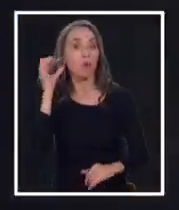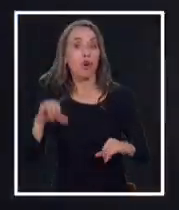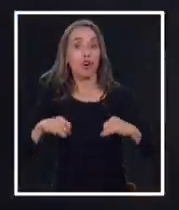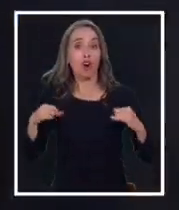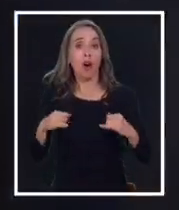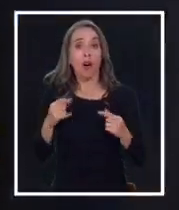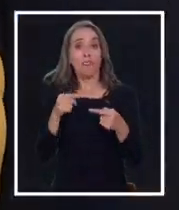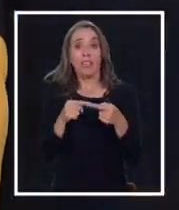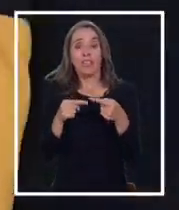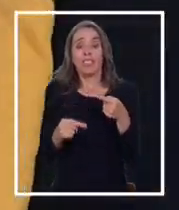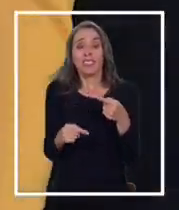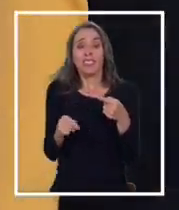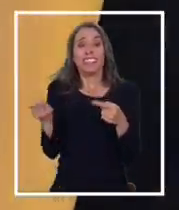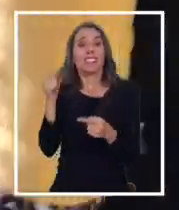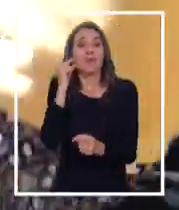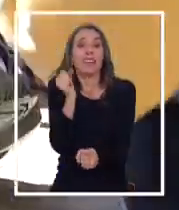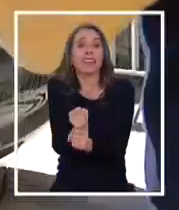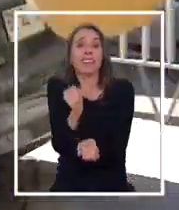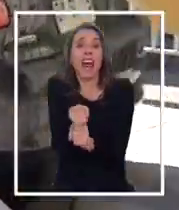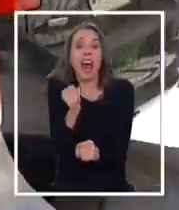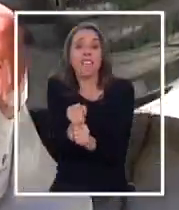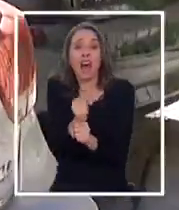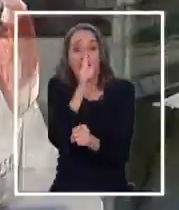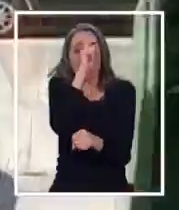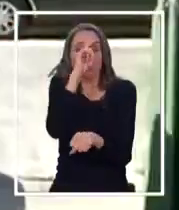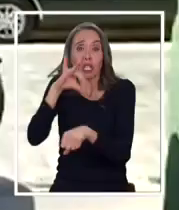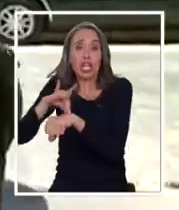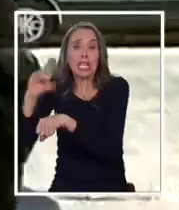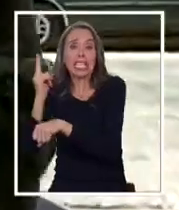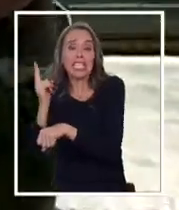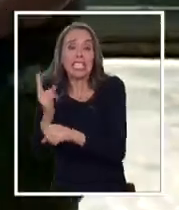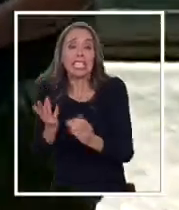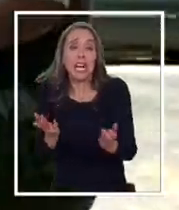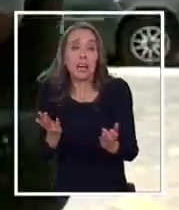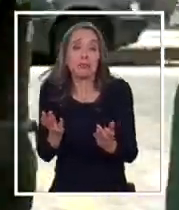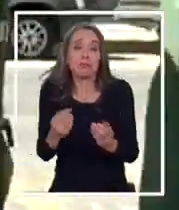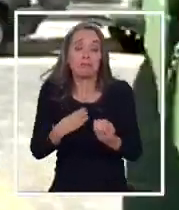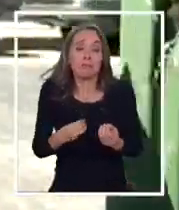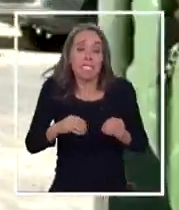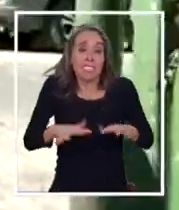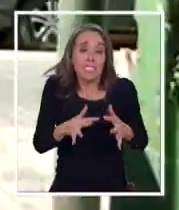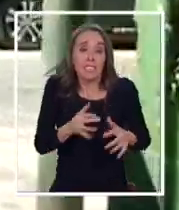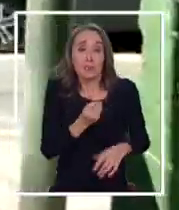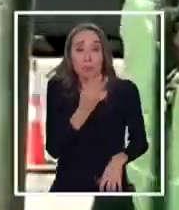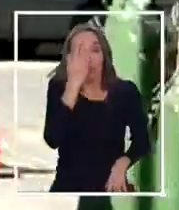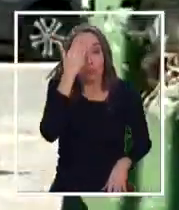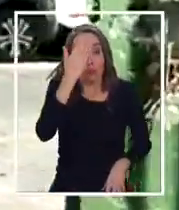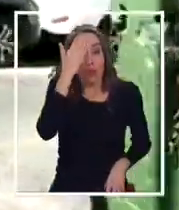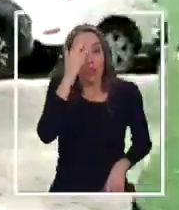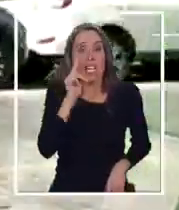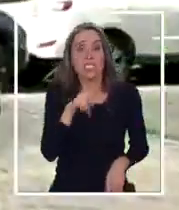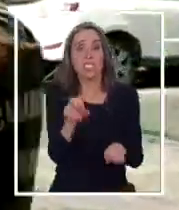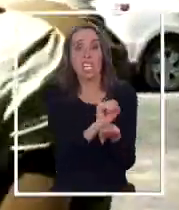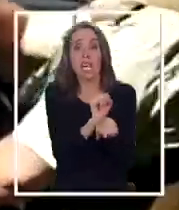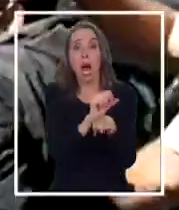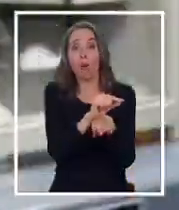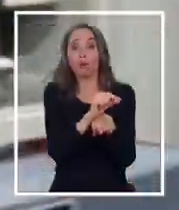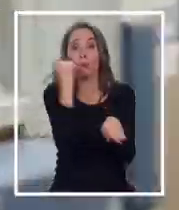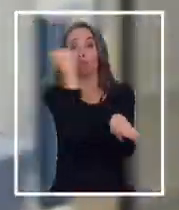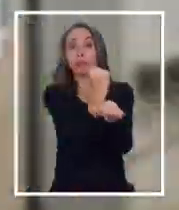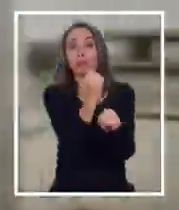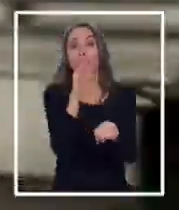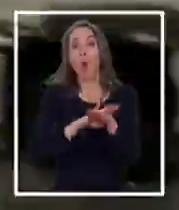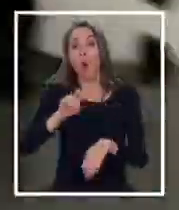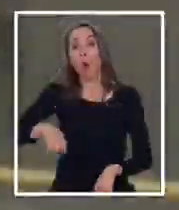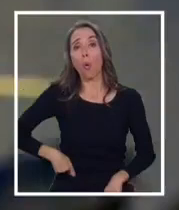que paradójicamente es trabajadora de la salud, se las tendrá que arreglar varios días sin auto. Todo por